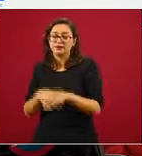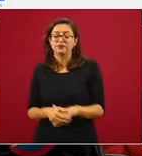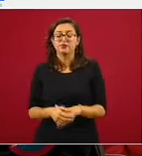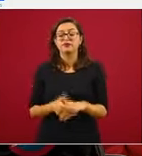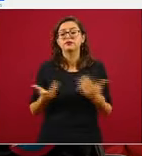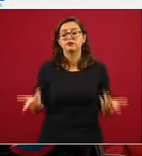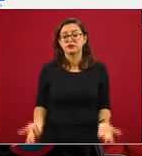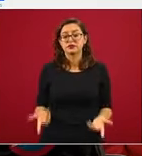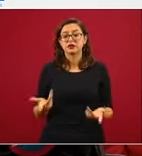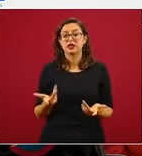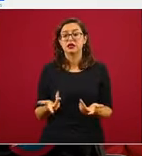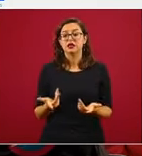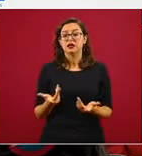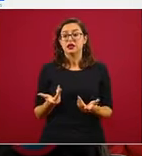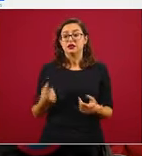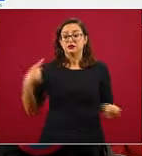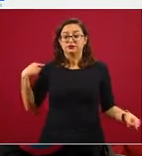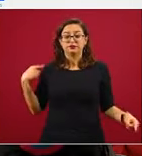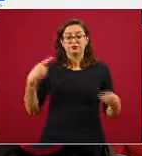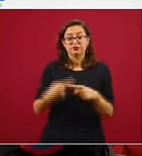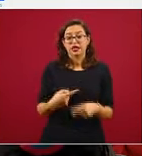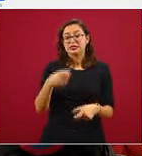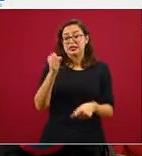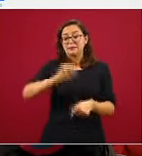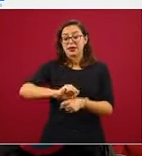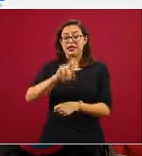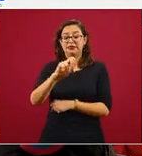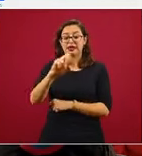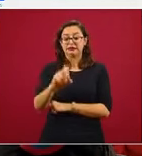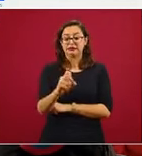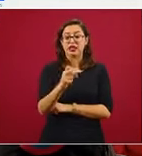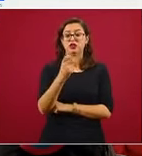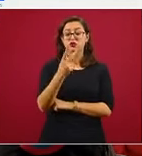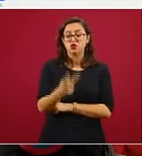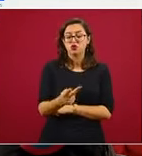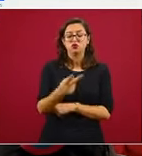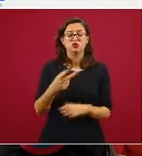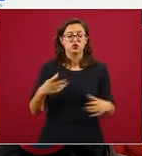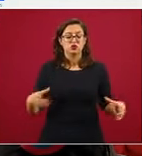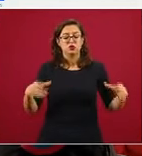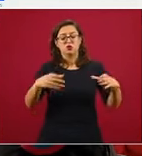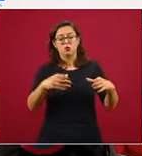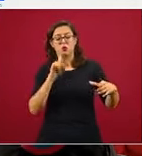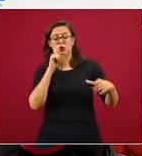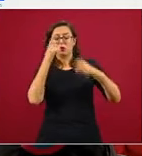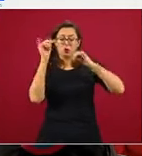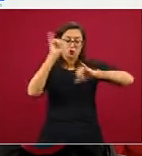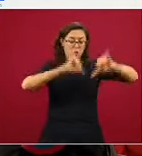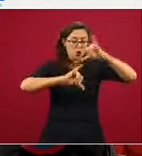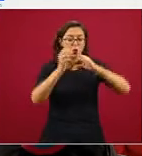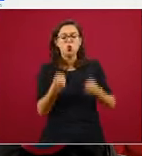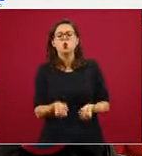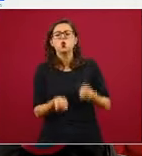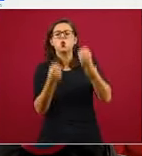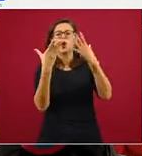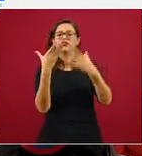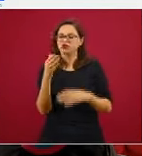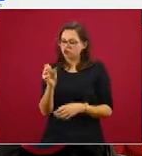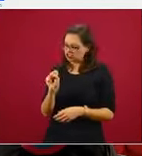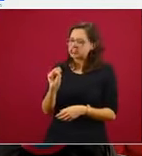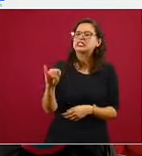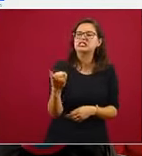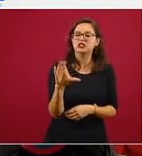de positividad en la última semana, en la 32. Continúa este descenso de 2 puntos porcentuales con la